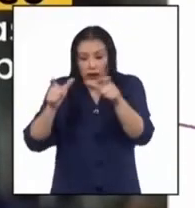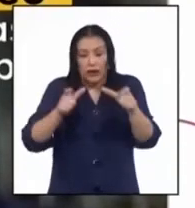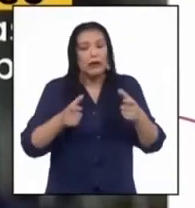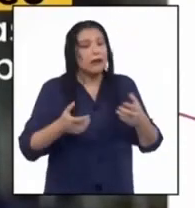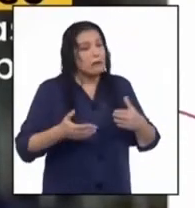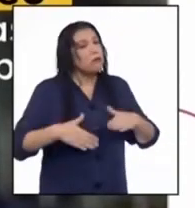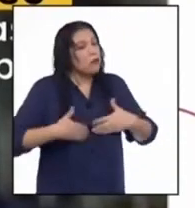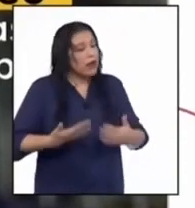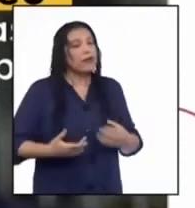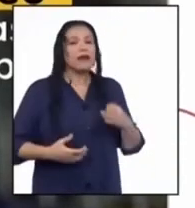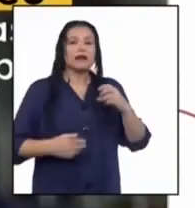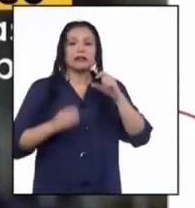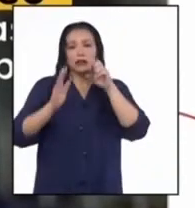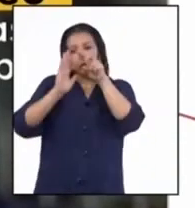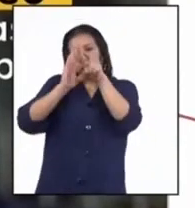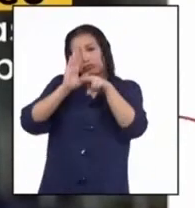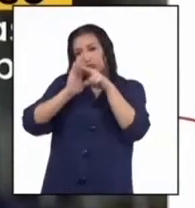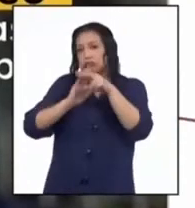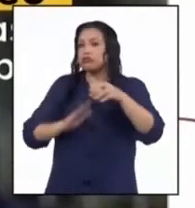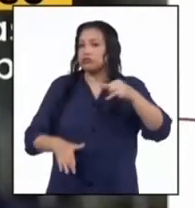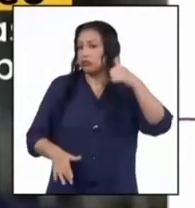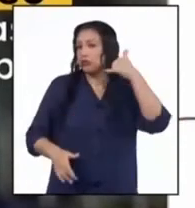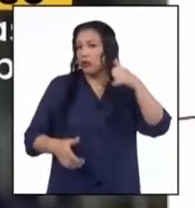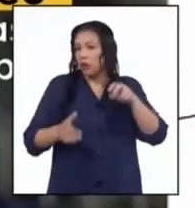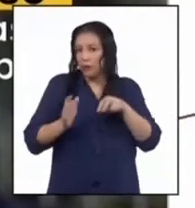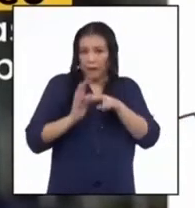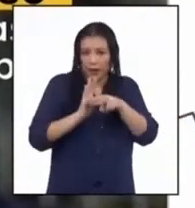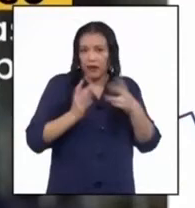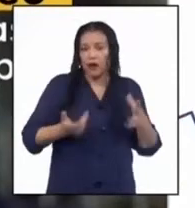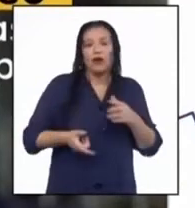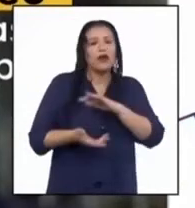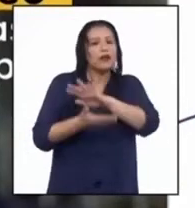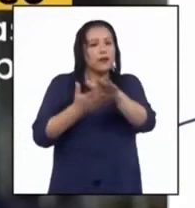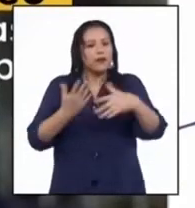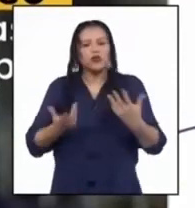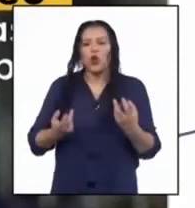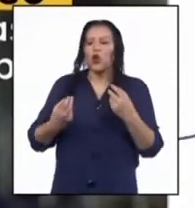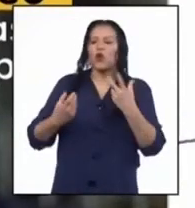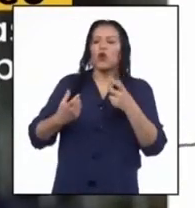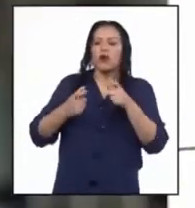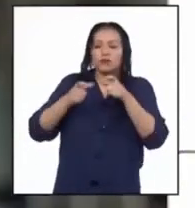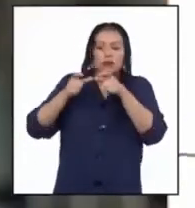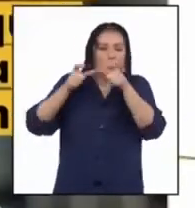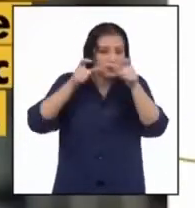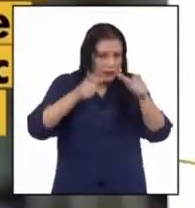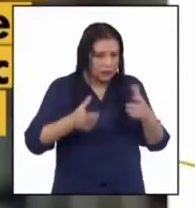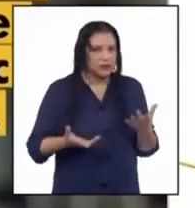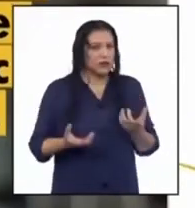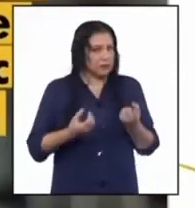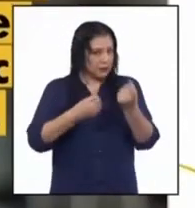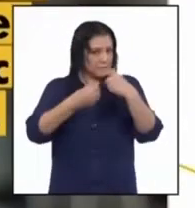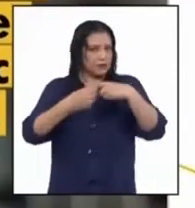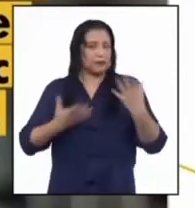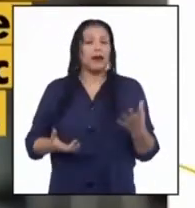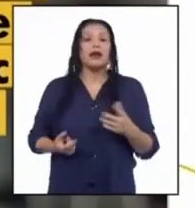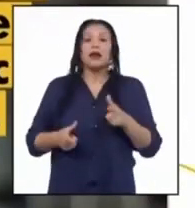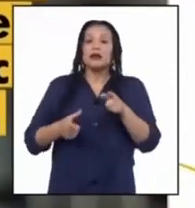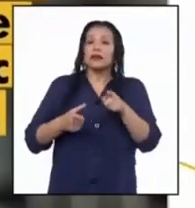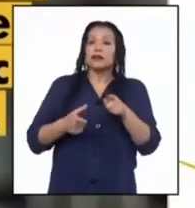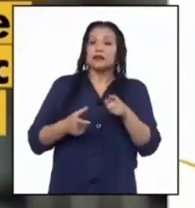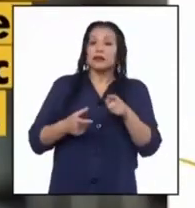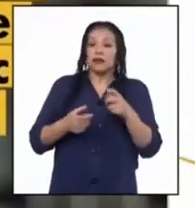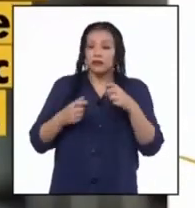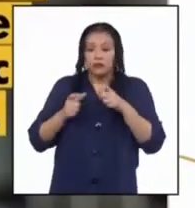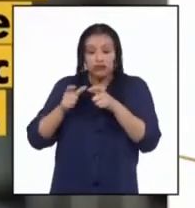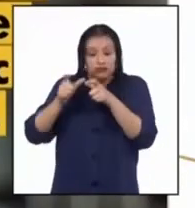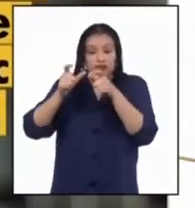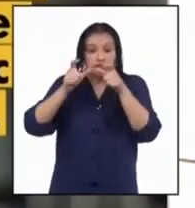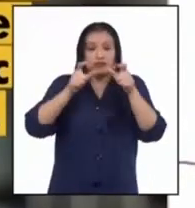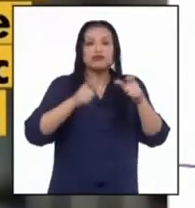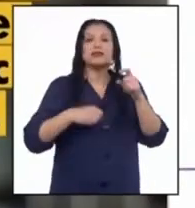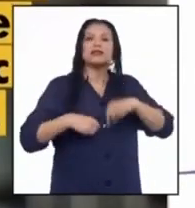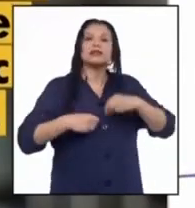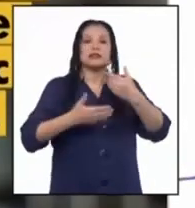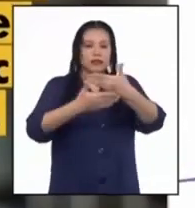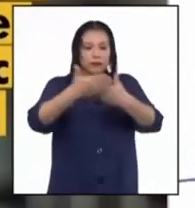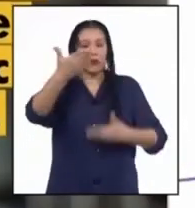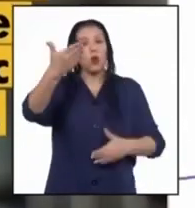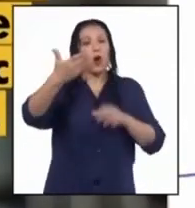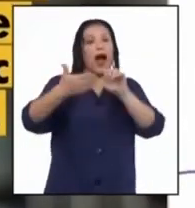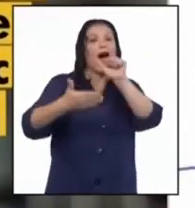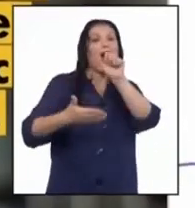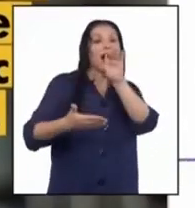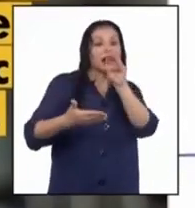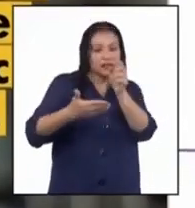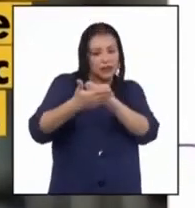realizar grabaciones en audio o video de las diligencias en las que participen. Tras el acto de fiscalización, se debe llenar un acta que